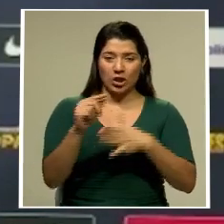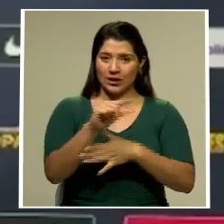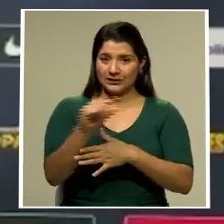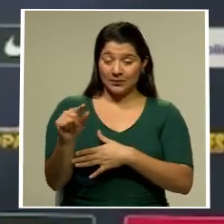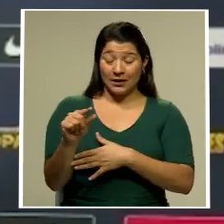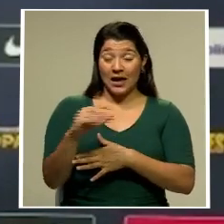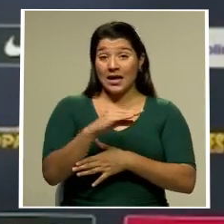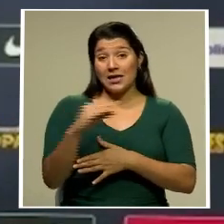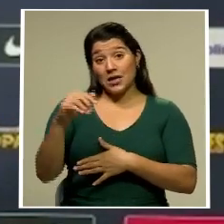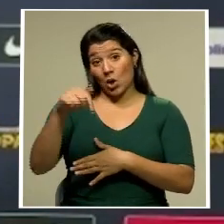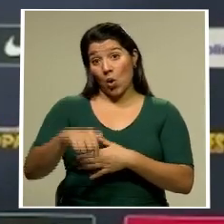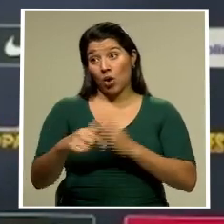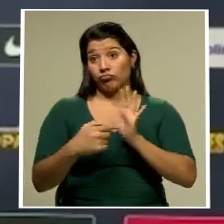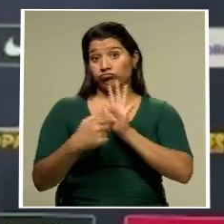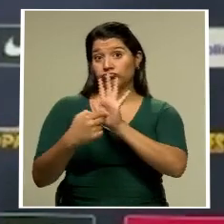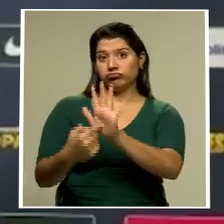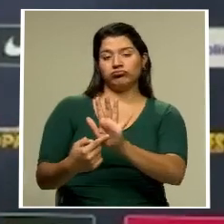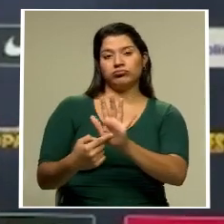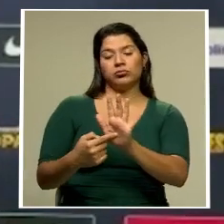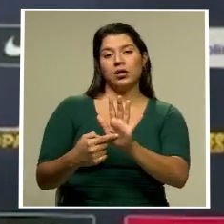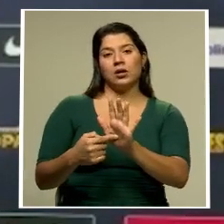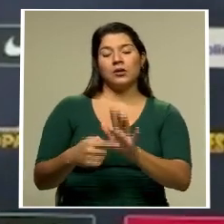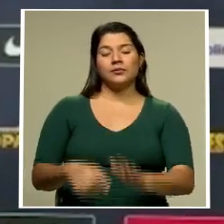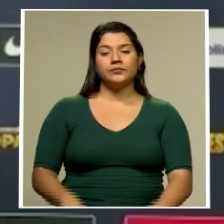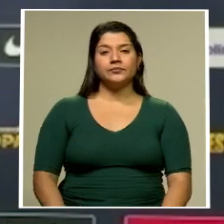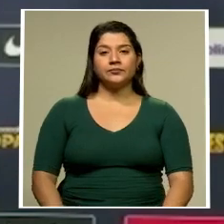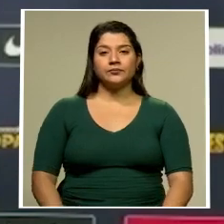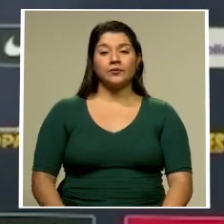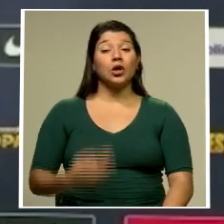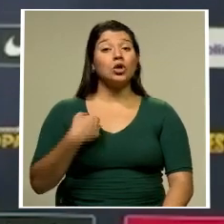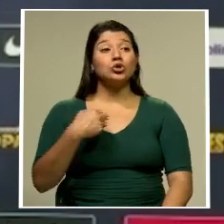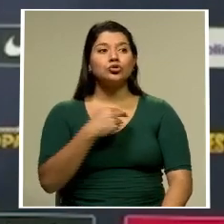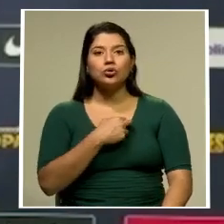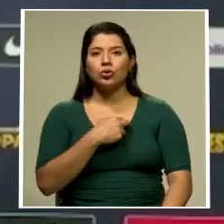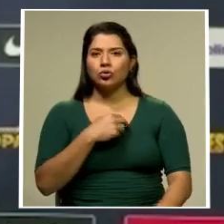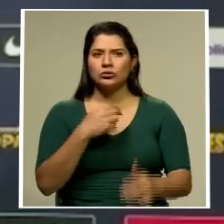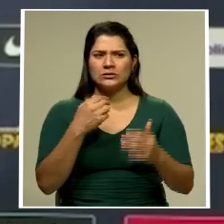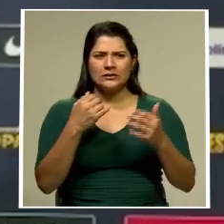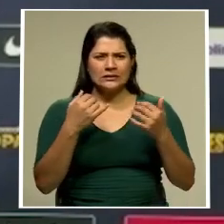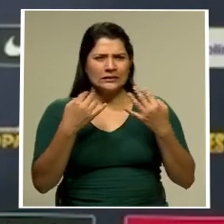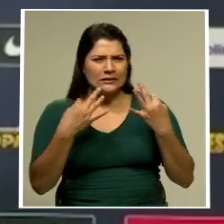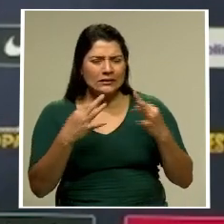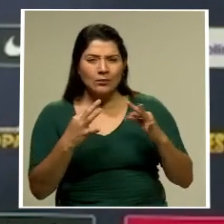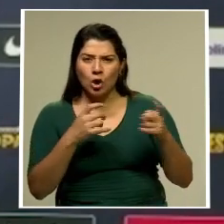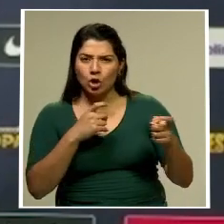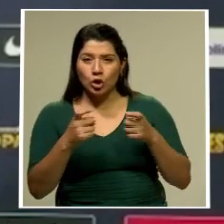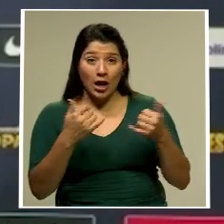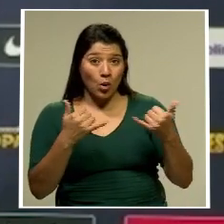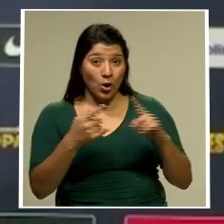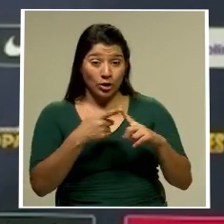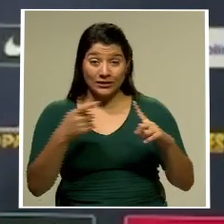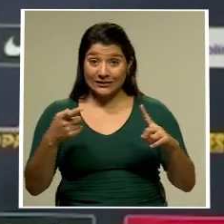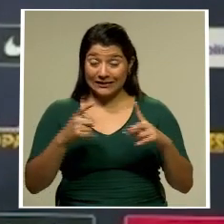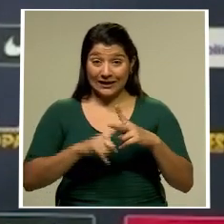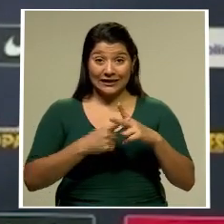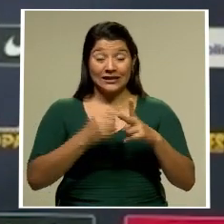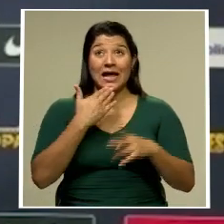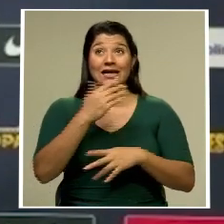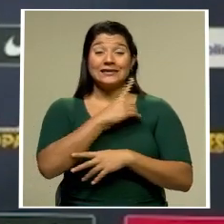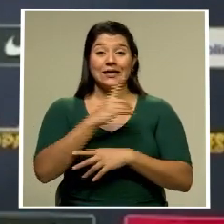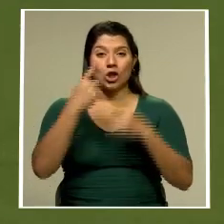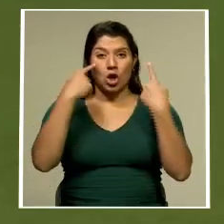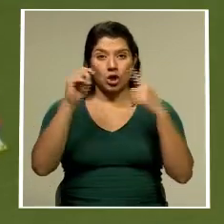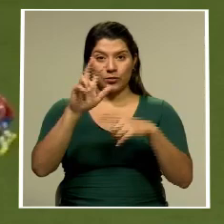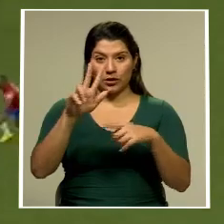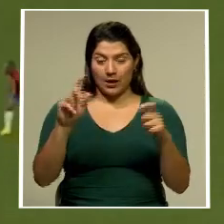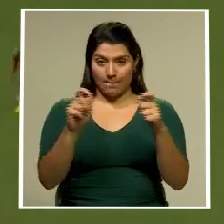hoy lo plasmamos en el terreno de juego. Buscamos el partido desde que iniciamos y gracias a Dios logramos los 3